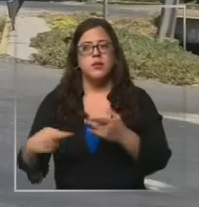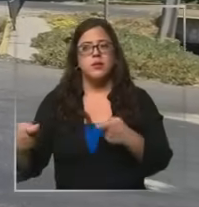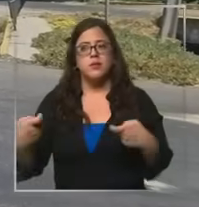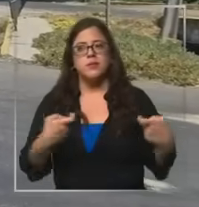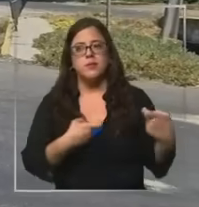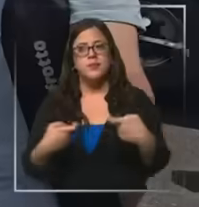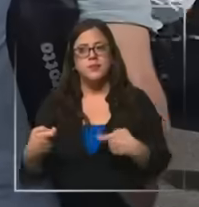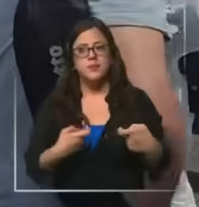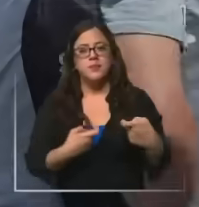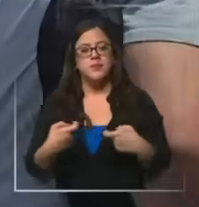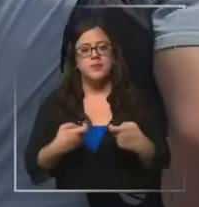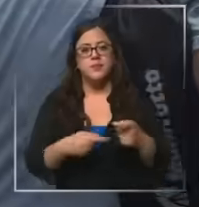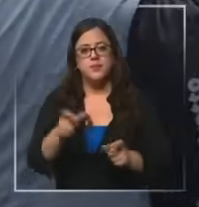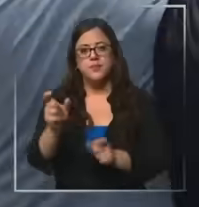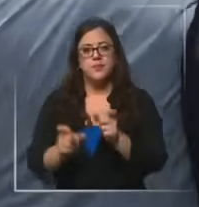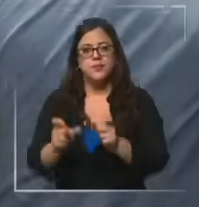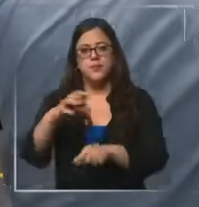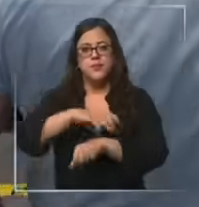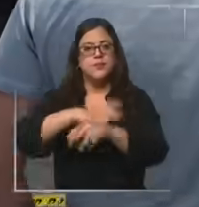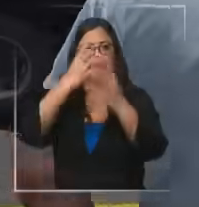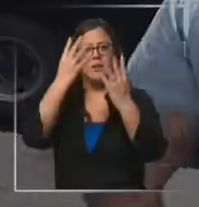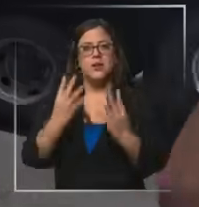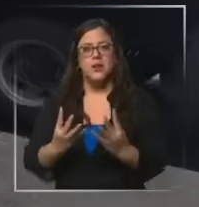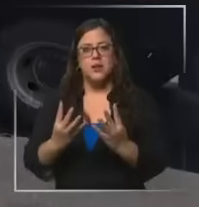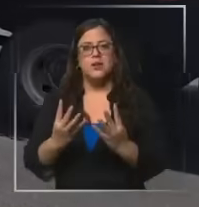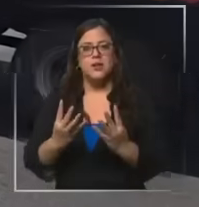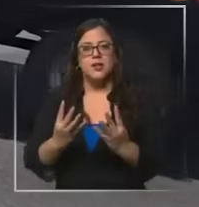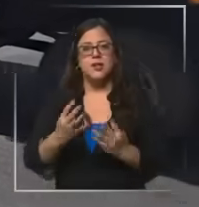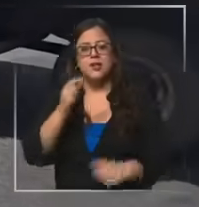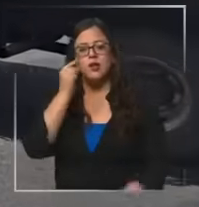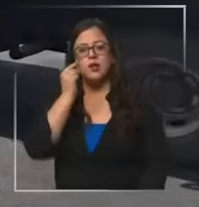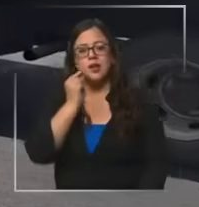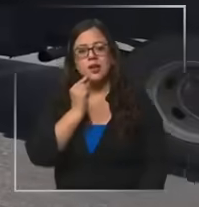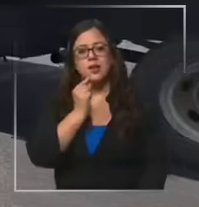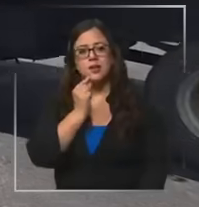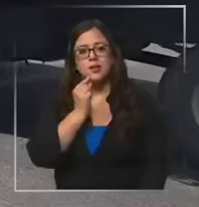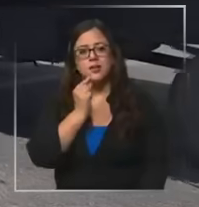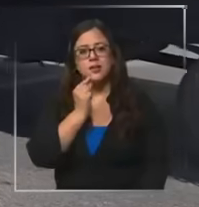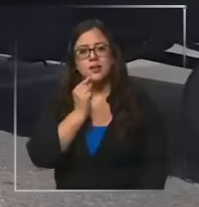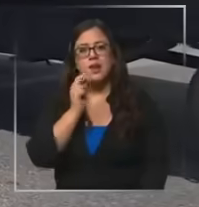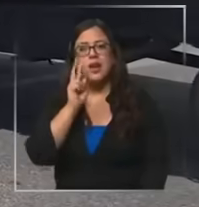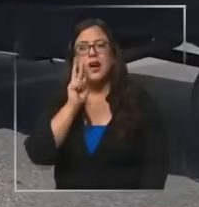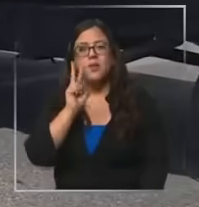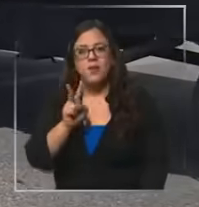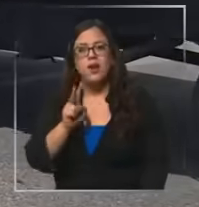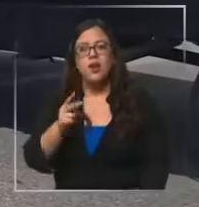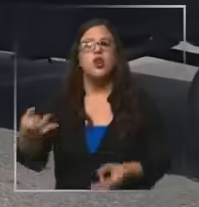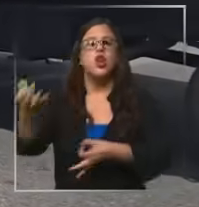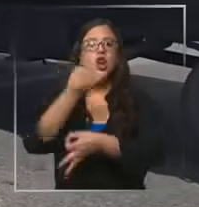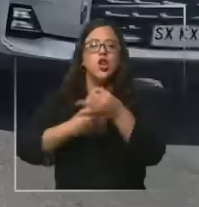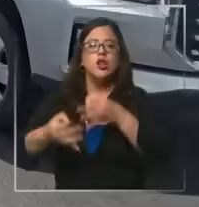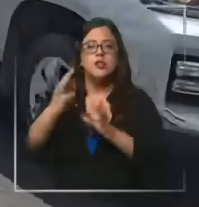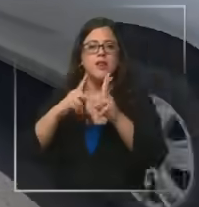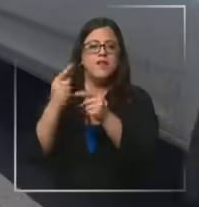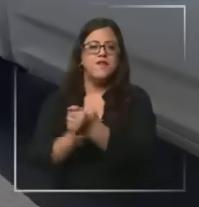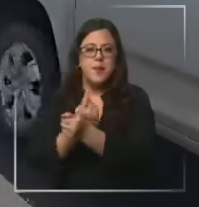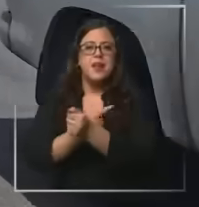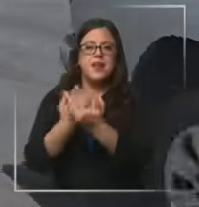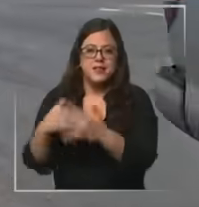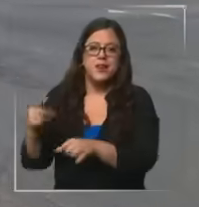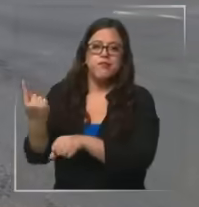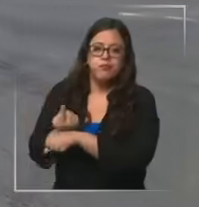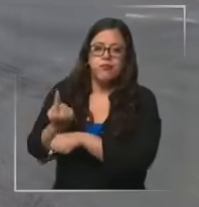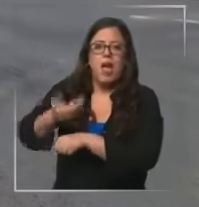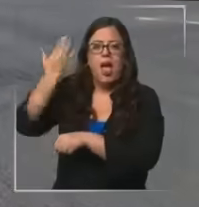con la población penal de las cárceles de la región de O'Higgins. Escuchemos sobre lo que nos comentaban varios de los familiares con quienes pudimos